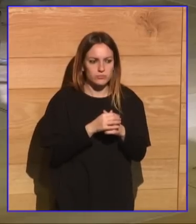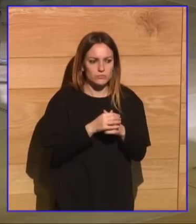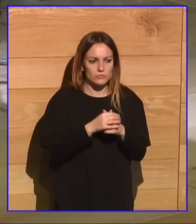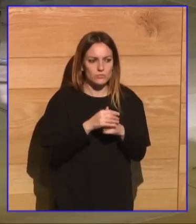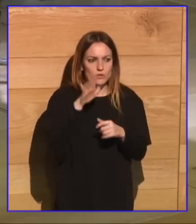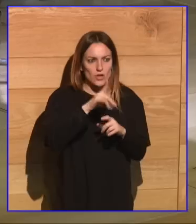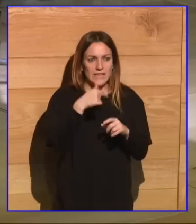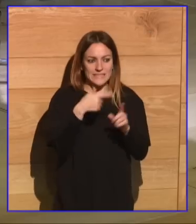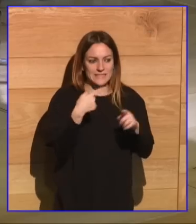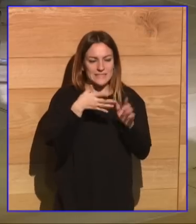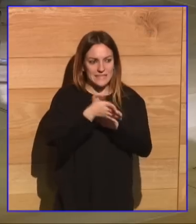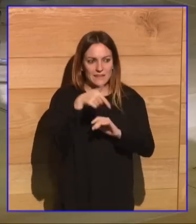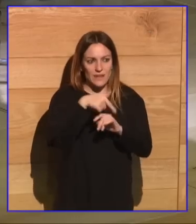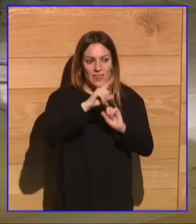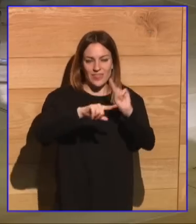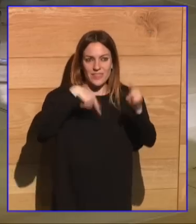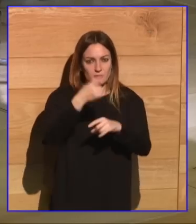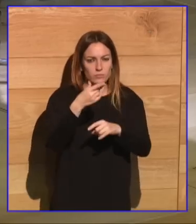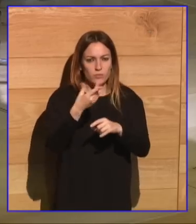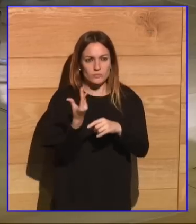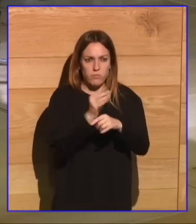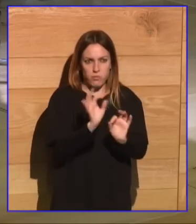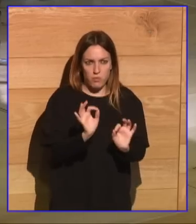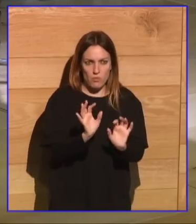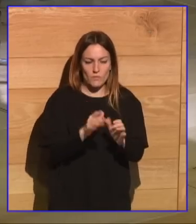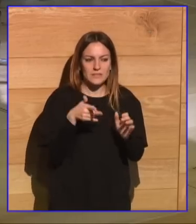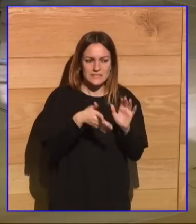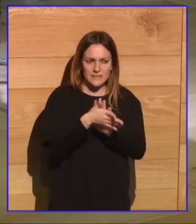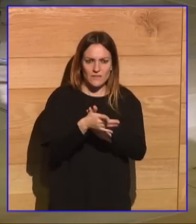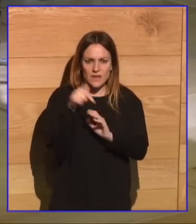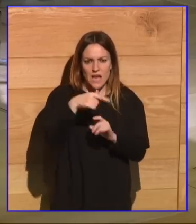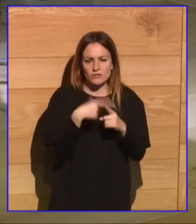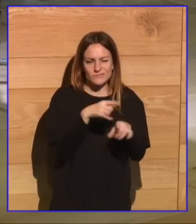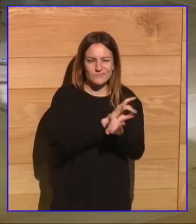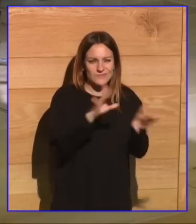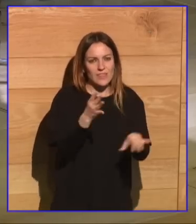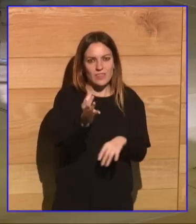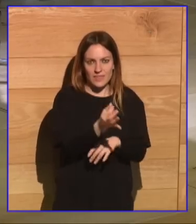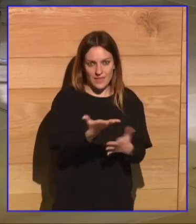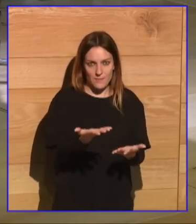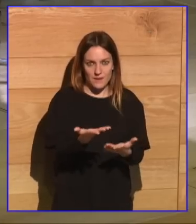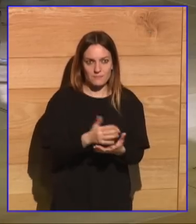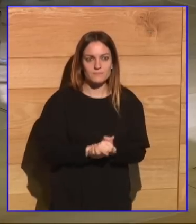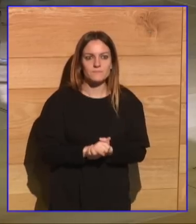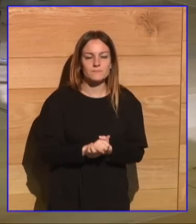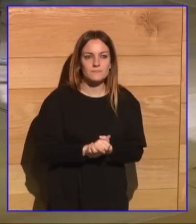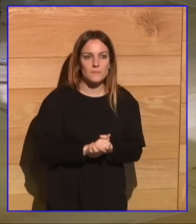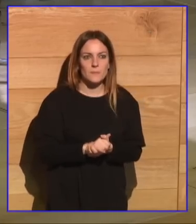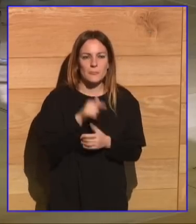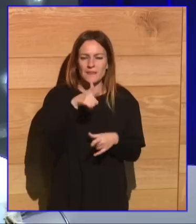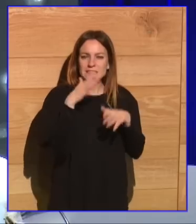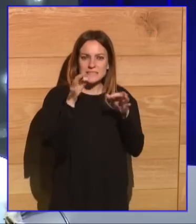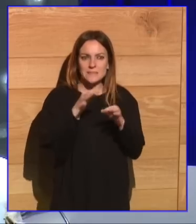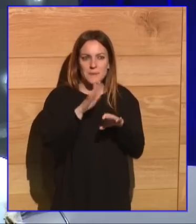tanto es postproducción. Y si es postproducción, es que alguien ha decidido, hay que aclarar las cosas bien. Esto no está claro. Sí. Y eso siempre me ha parecido